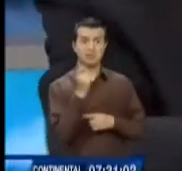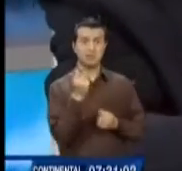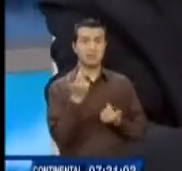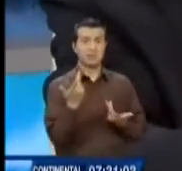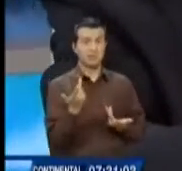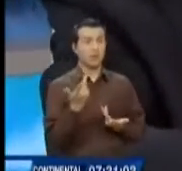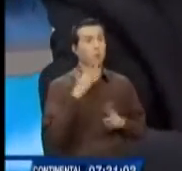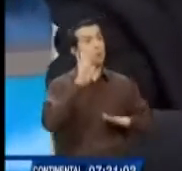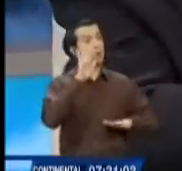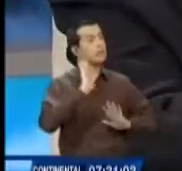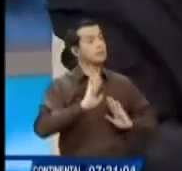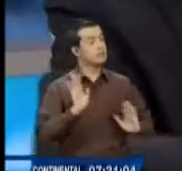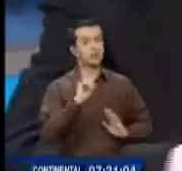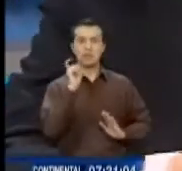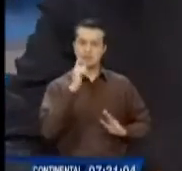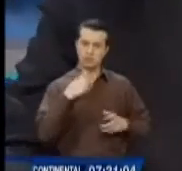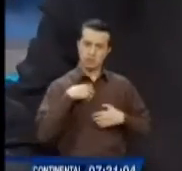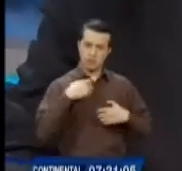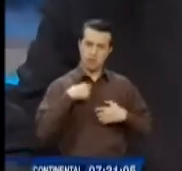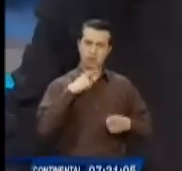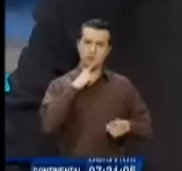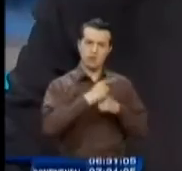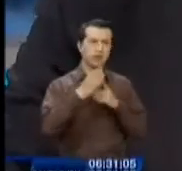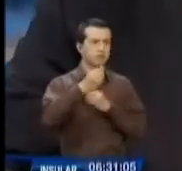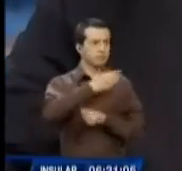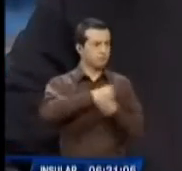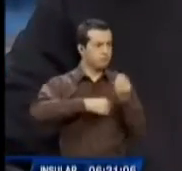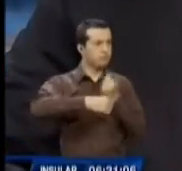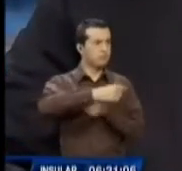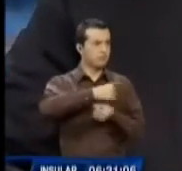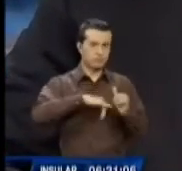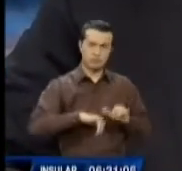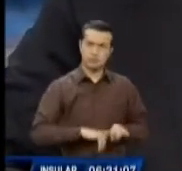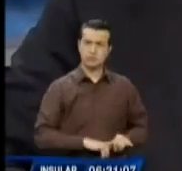es promesa, se requiere es garantía de un flujo para poder